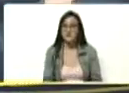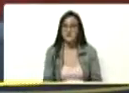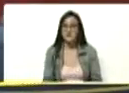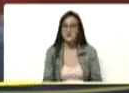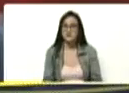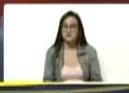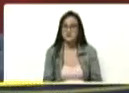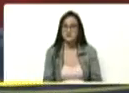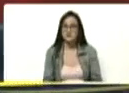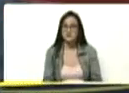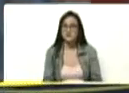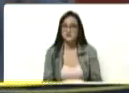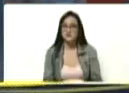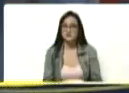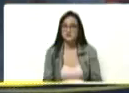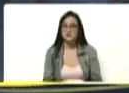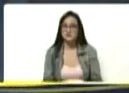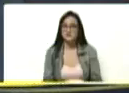triunfa la revolución